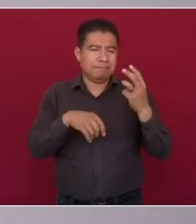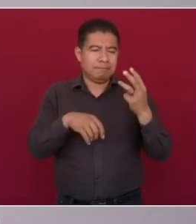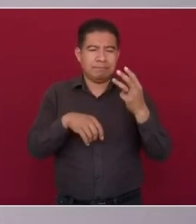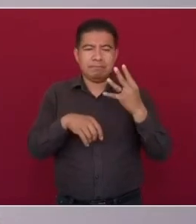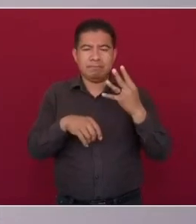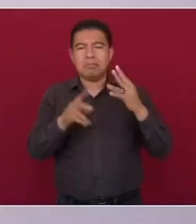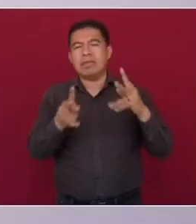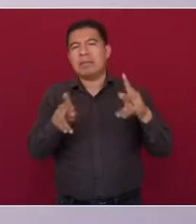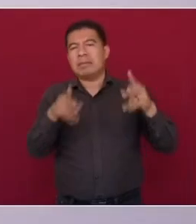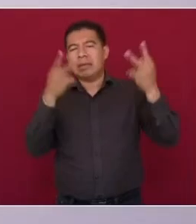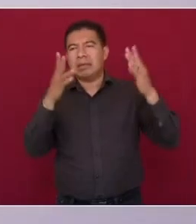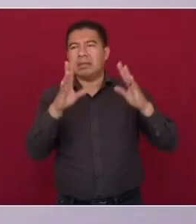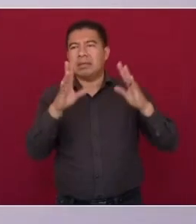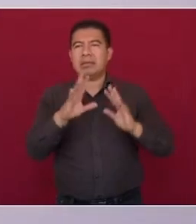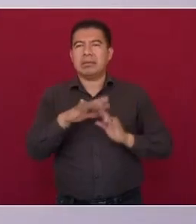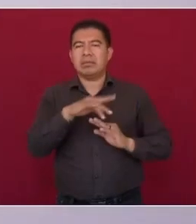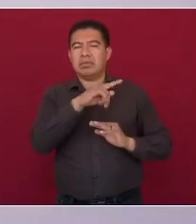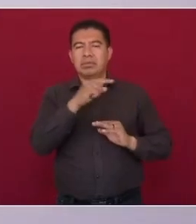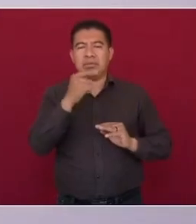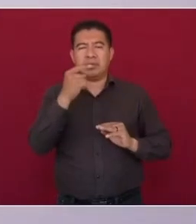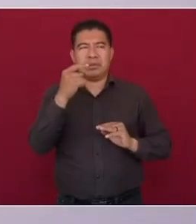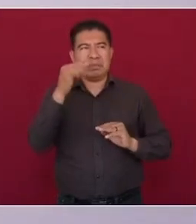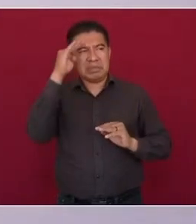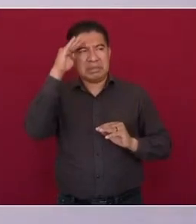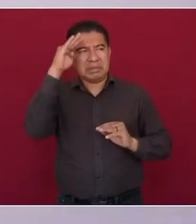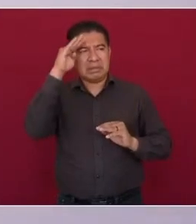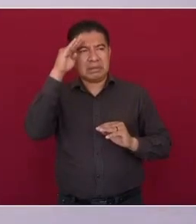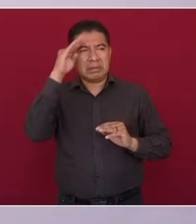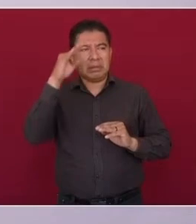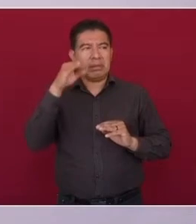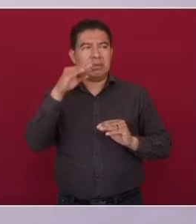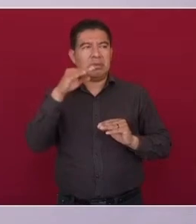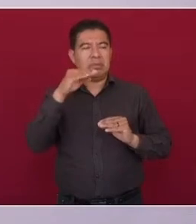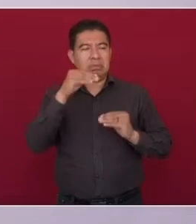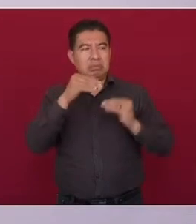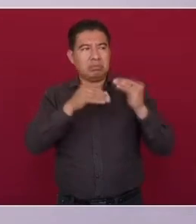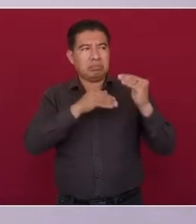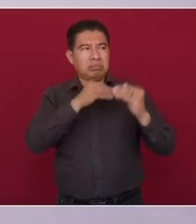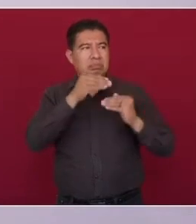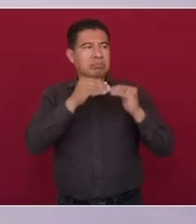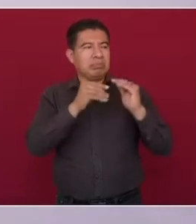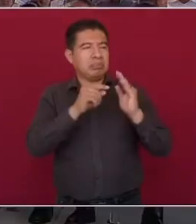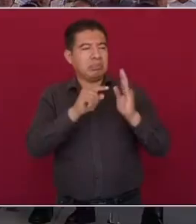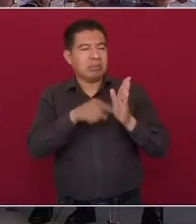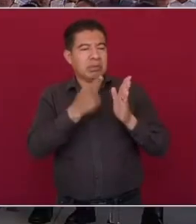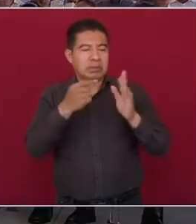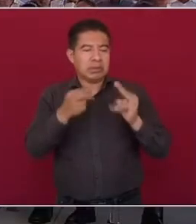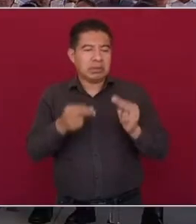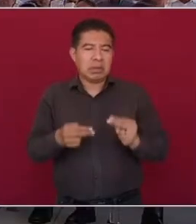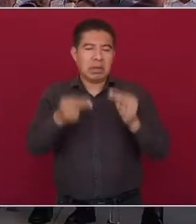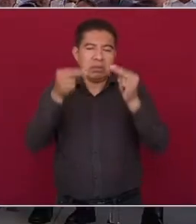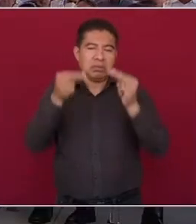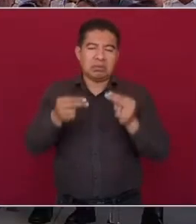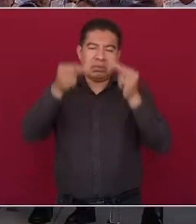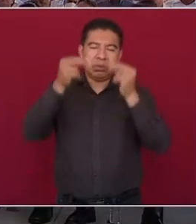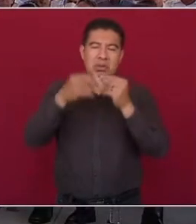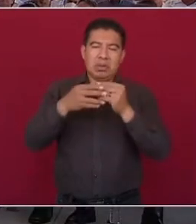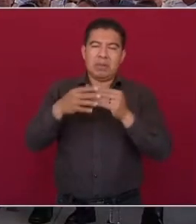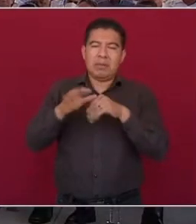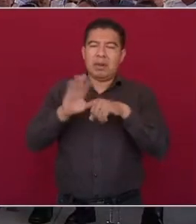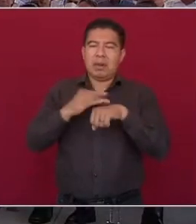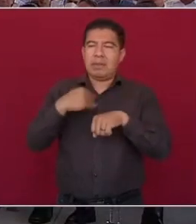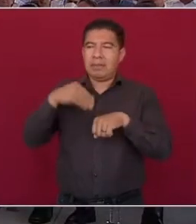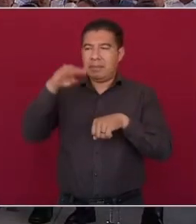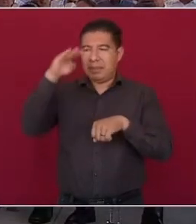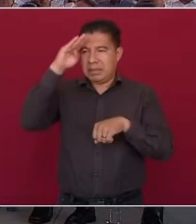pensando de que ya no iba a ser negocio la refinación.